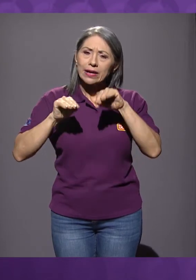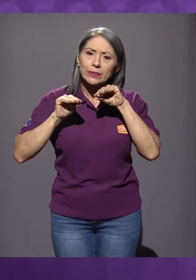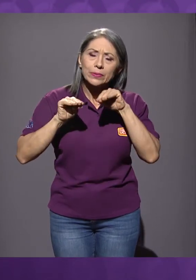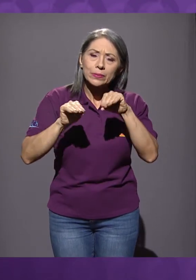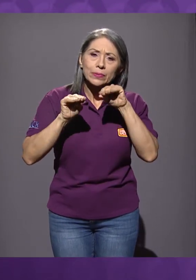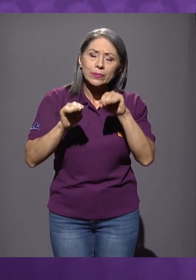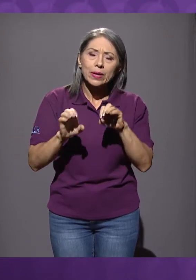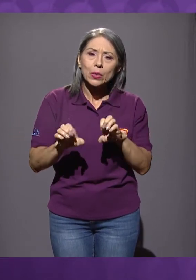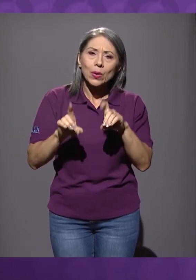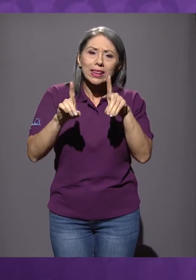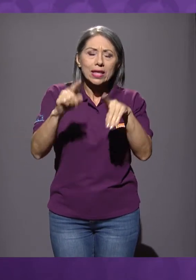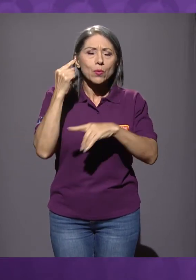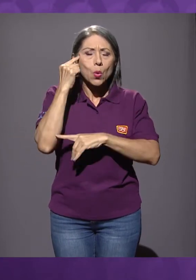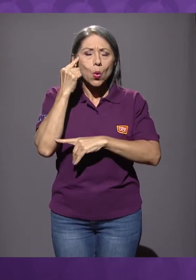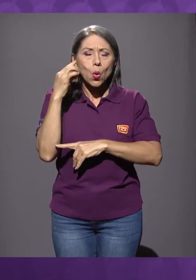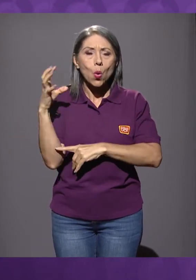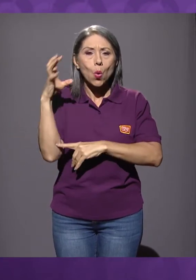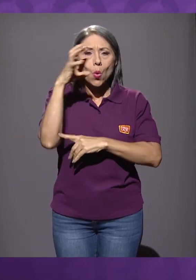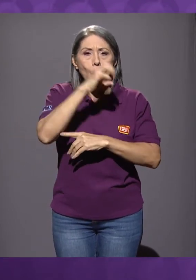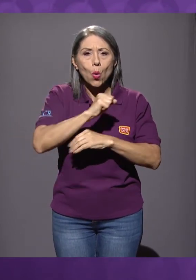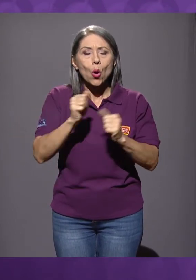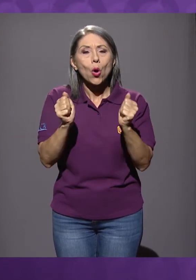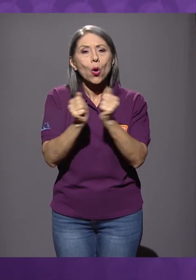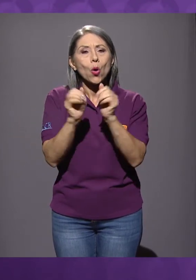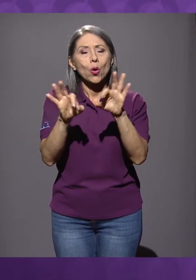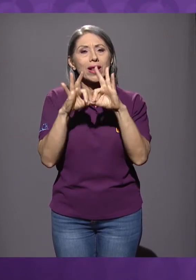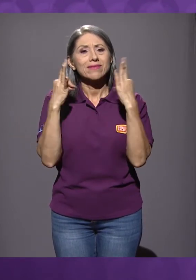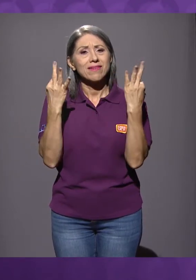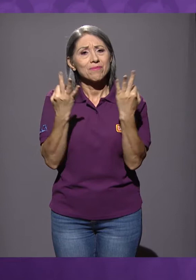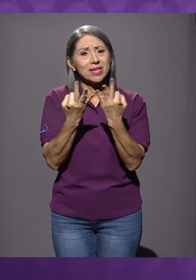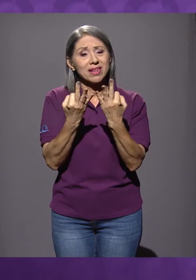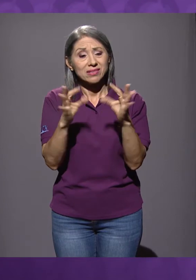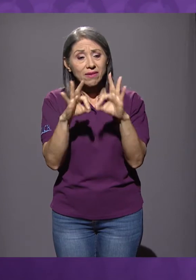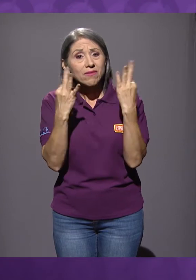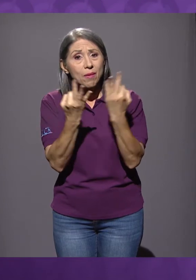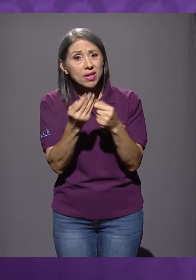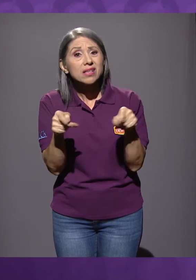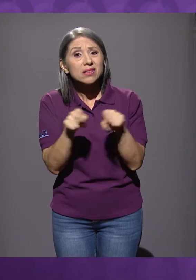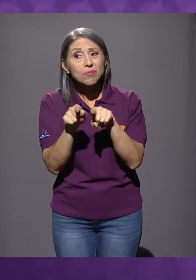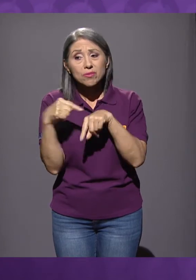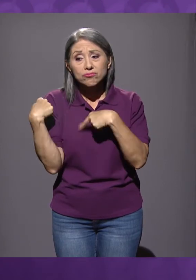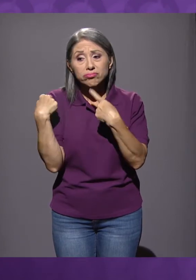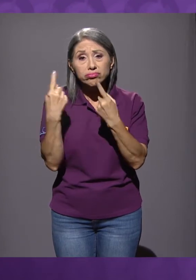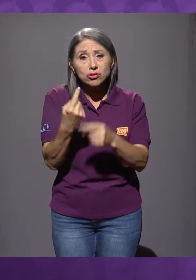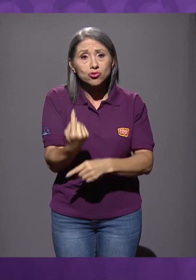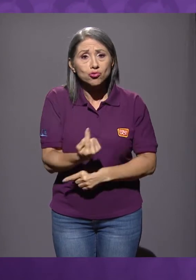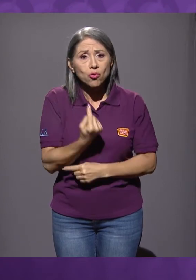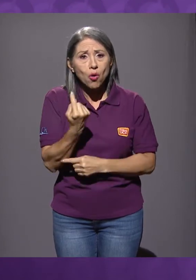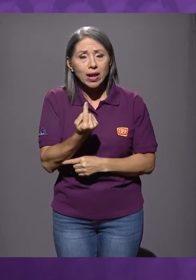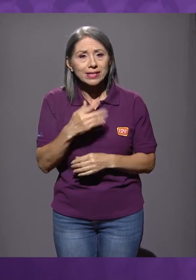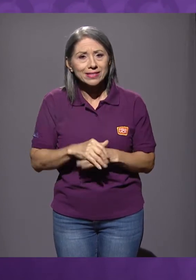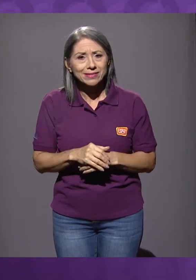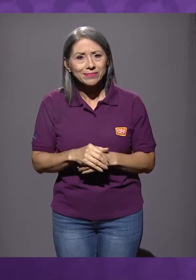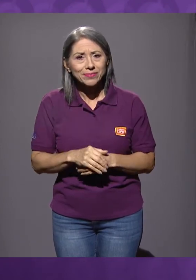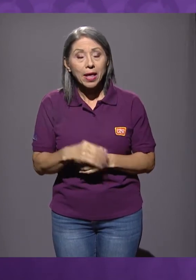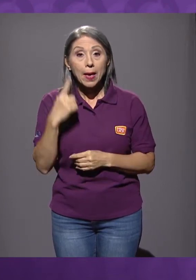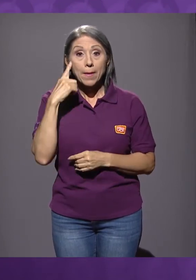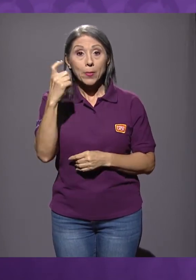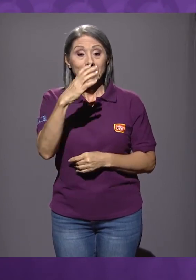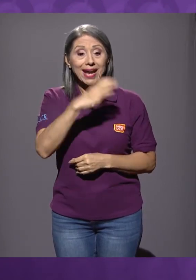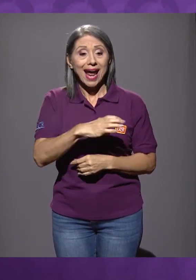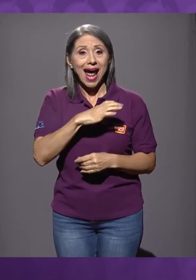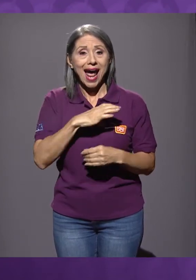concientización, educativo, con las familias que también han estado muy solas, porque ¿verdad?, los factores de la